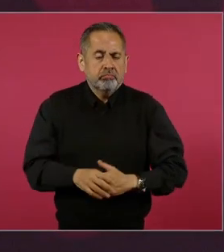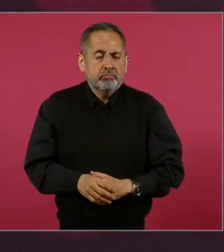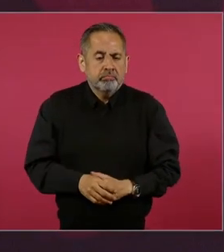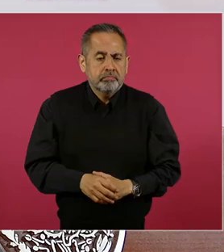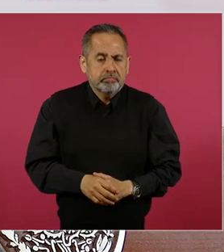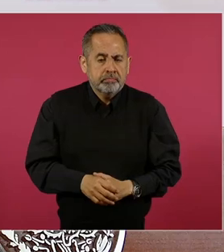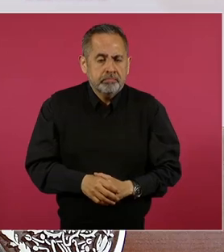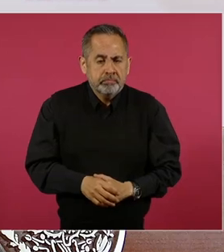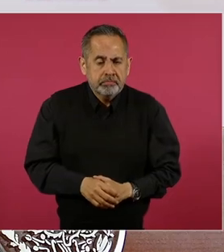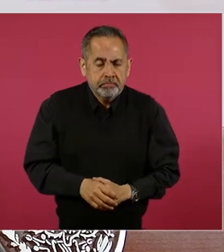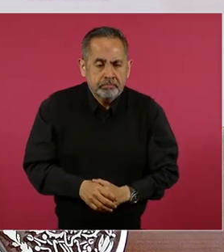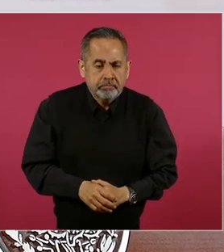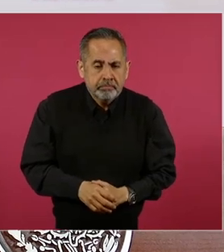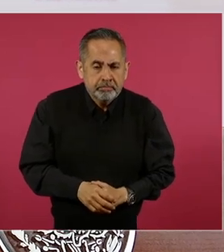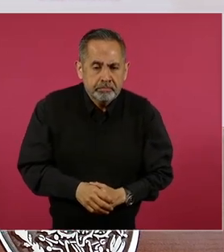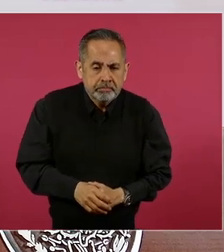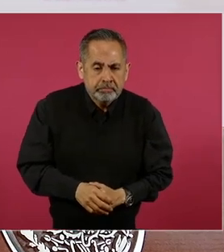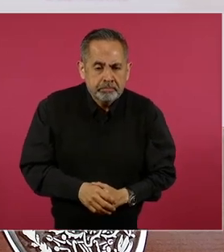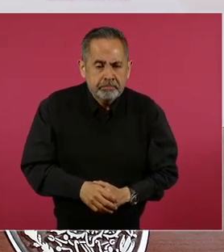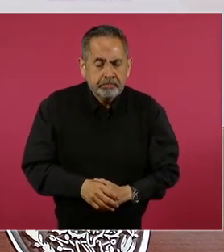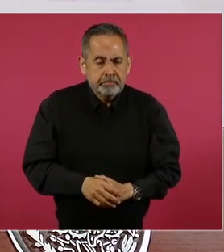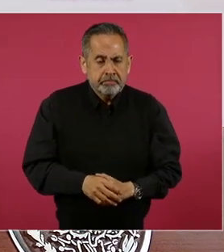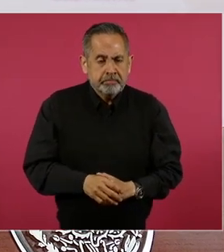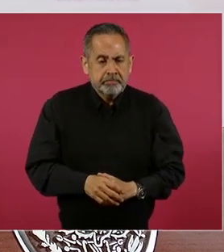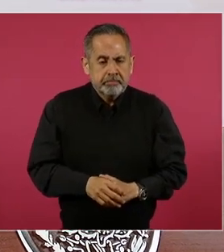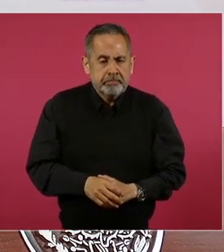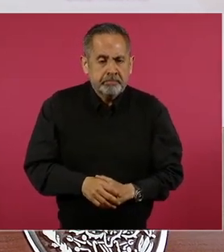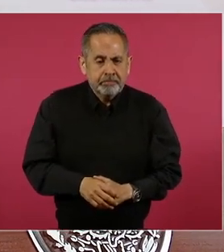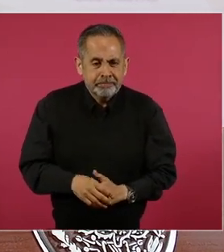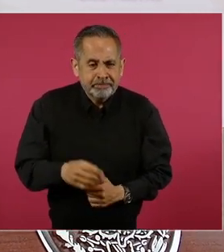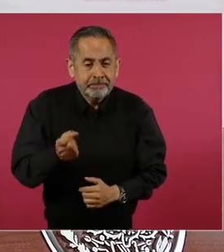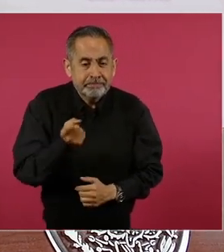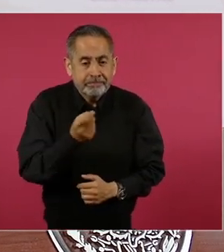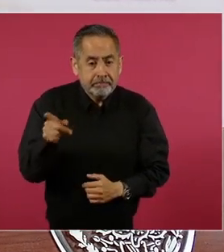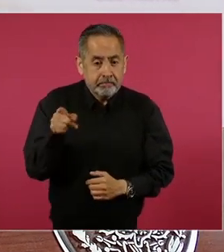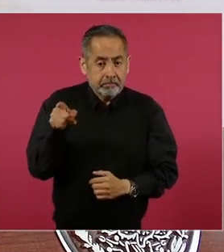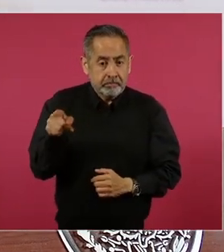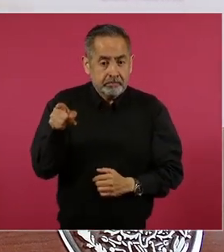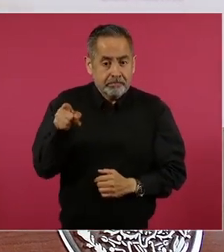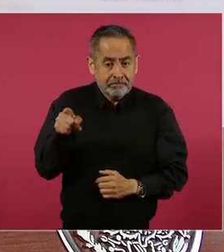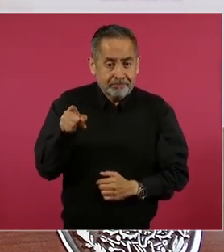Hay cosas que pues ella sabe